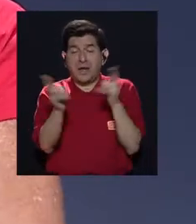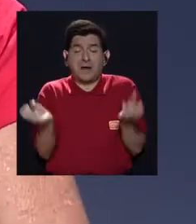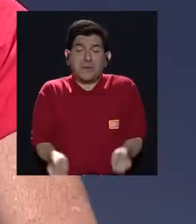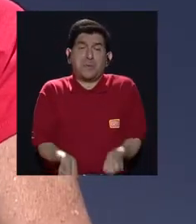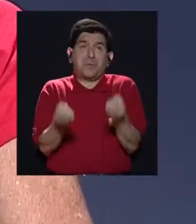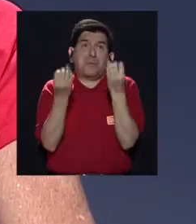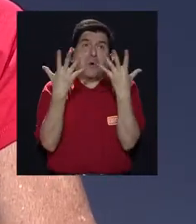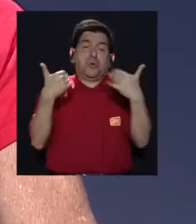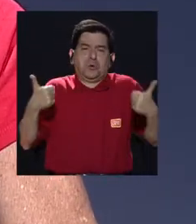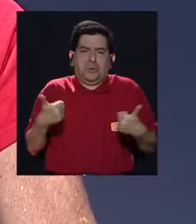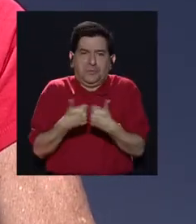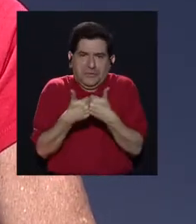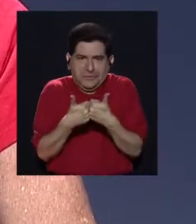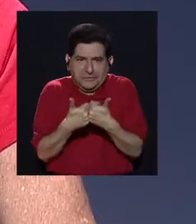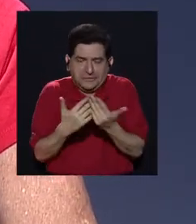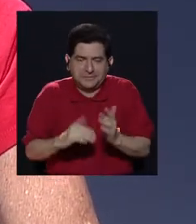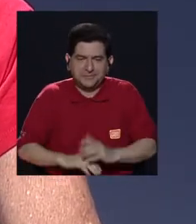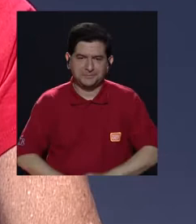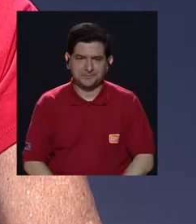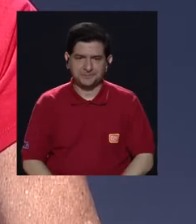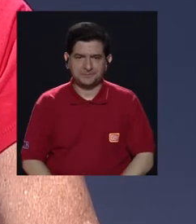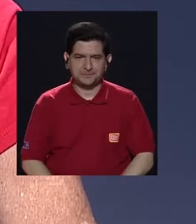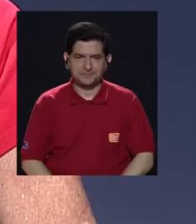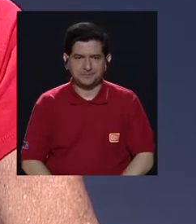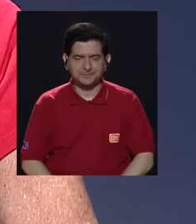la región son demasiados media